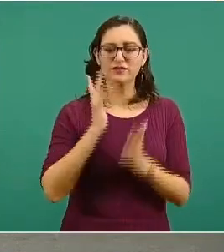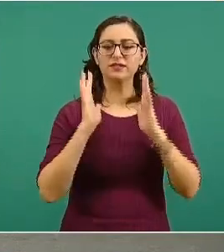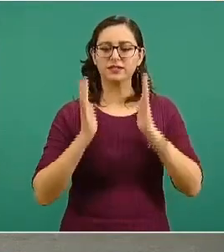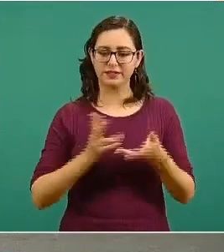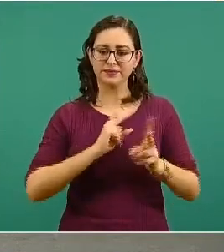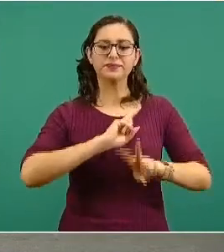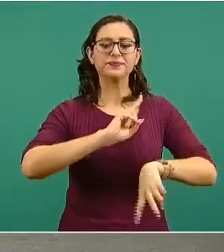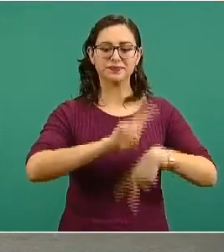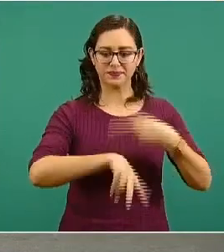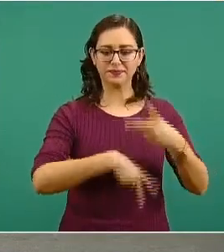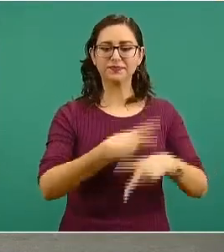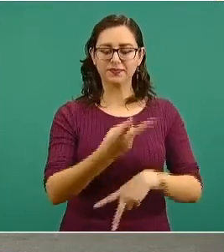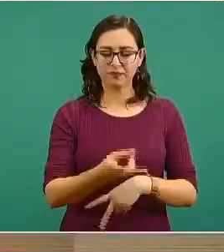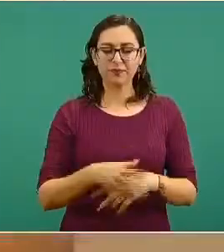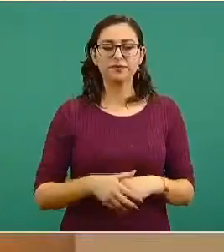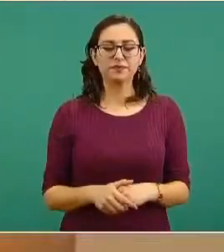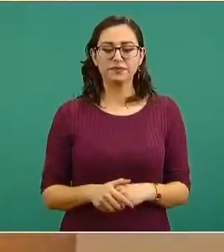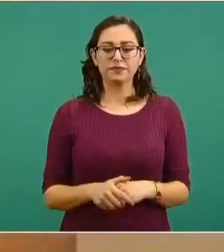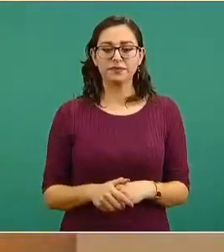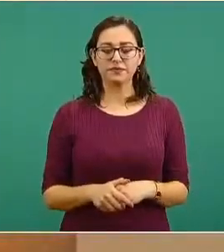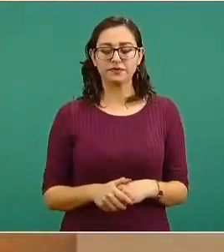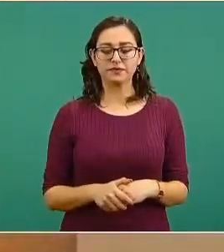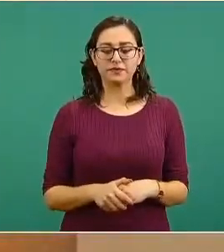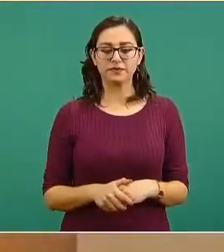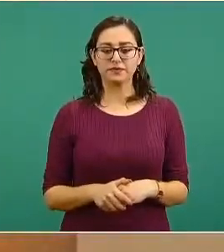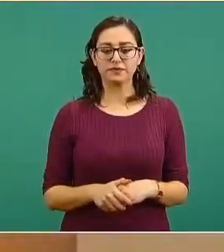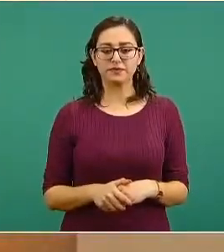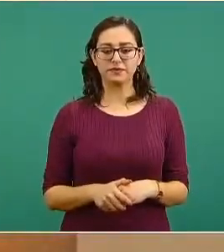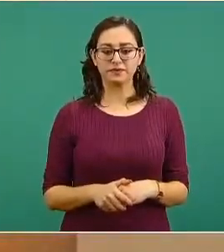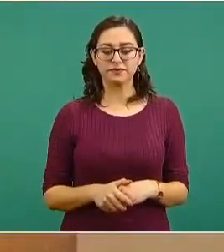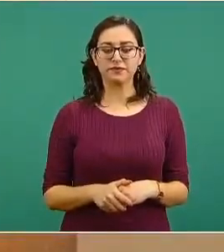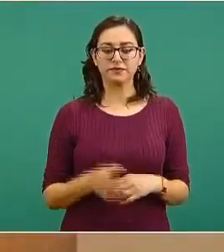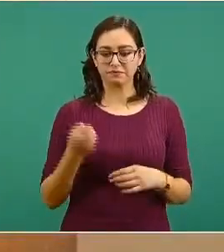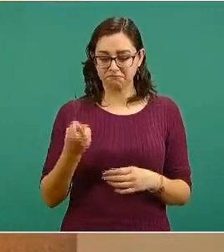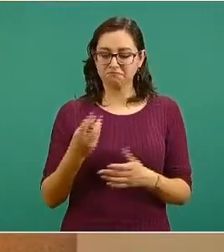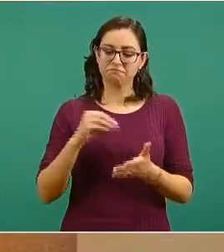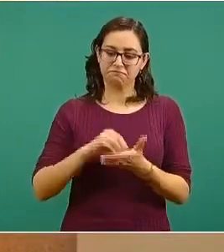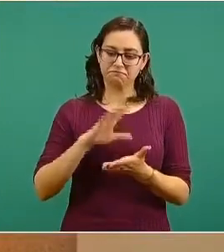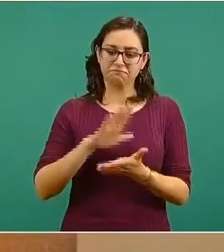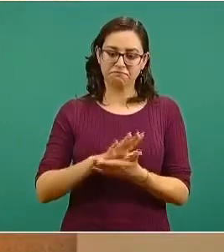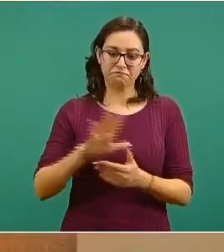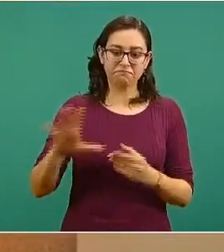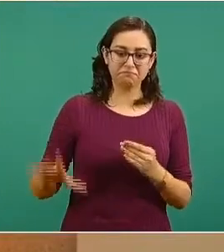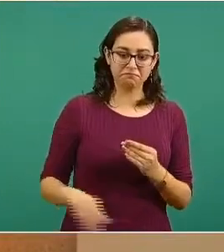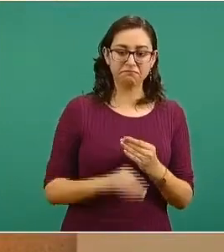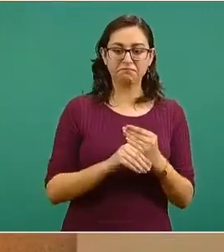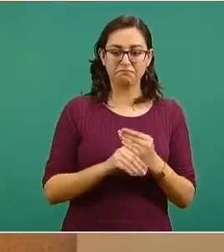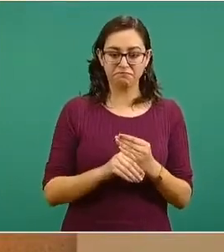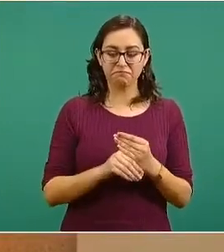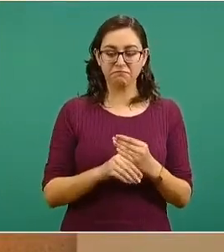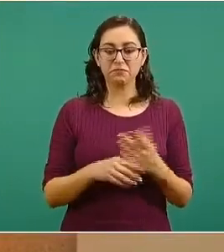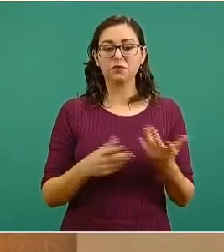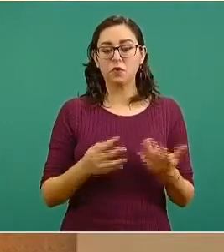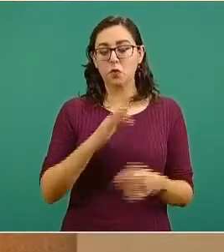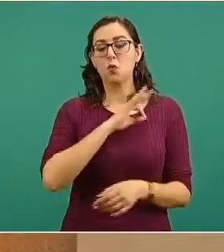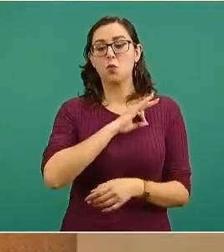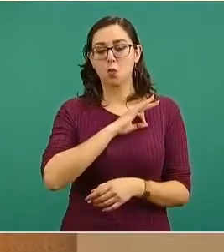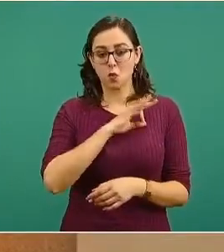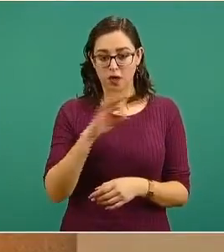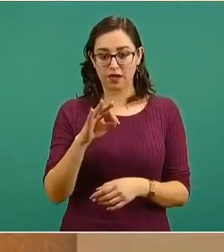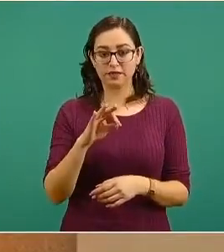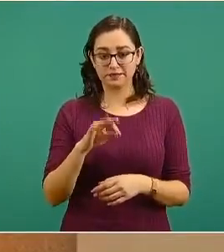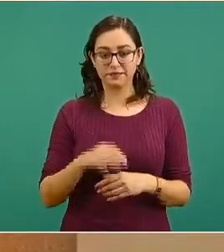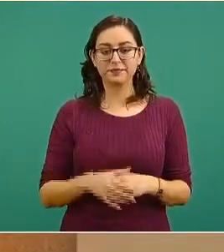esta atención, asisten de nuevo y se recupera la notificación. También puede ser un artefacto por notificación,